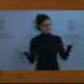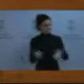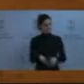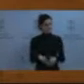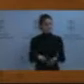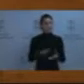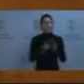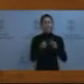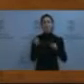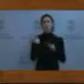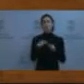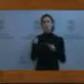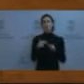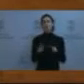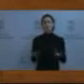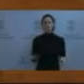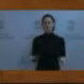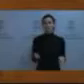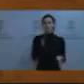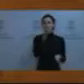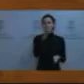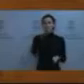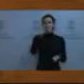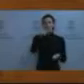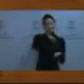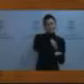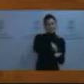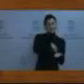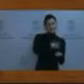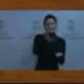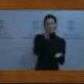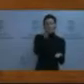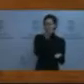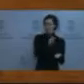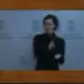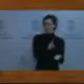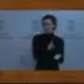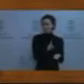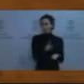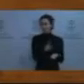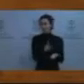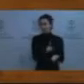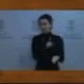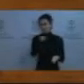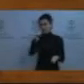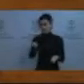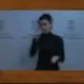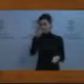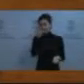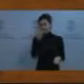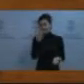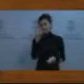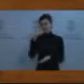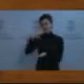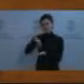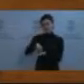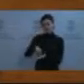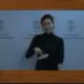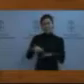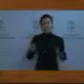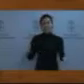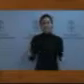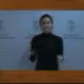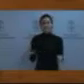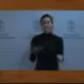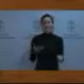inadaptado político, porque está donde no quiere estar y donde no está es donde le gustaría estar. Usted me